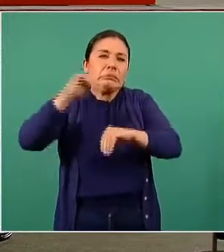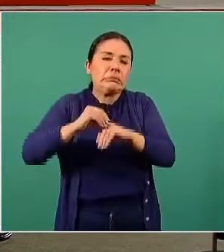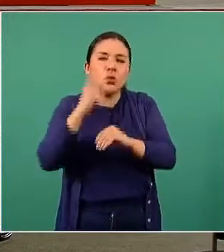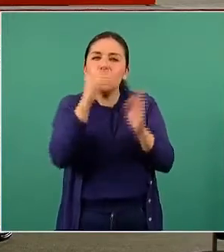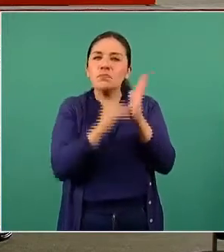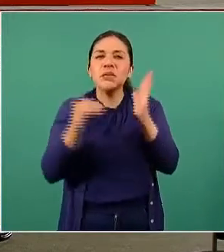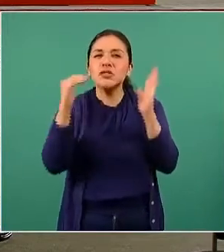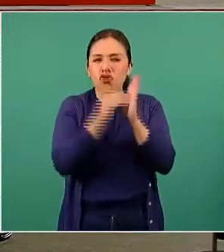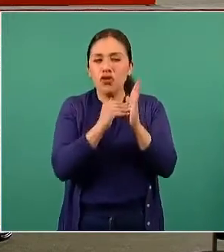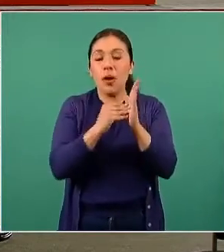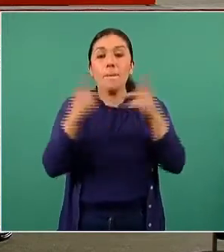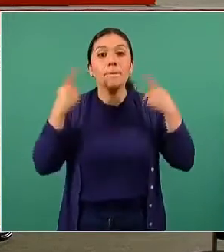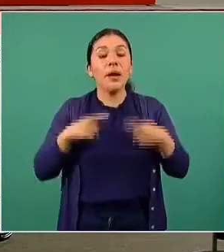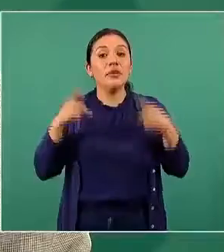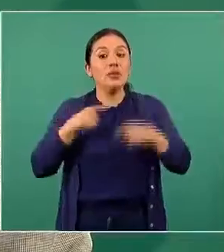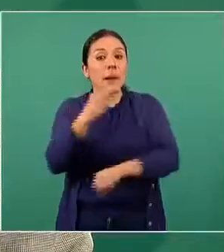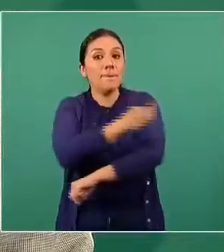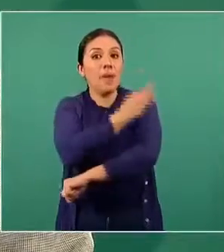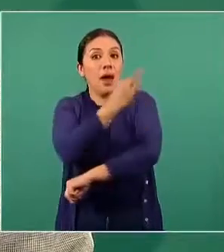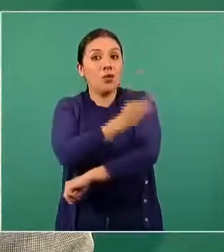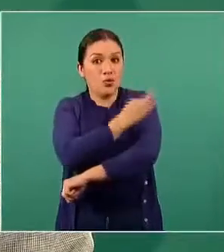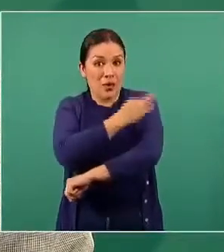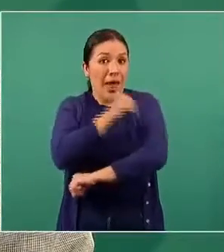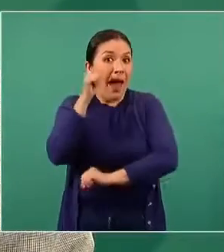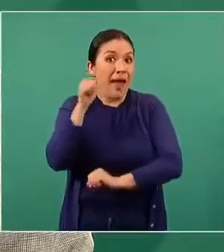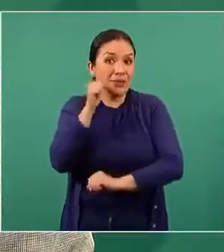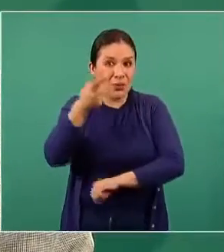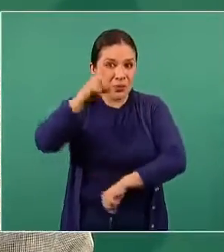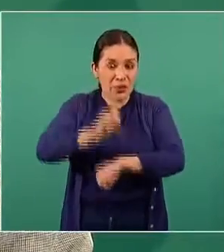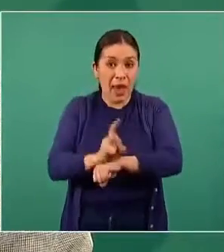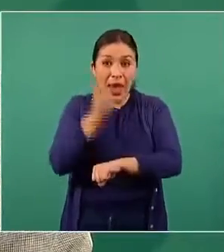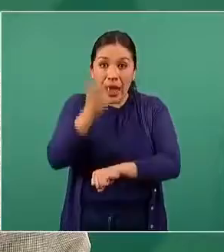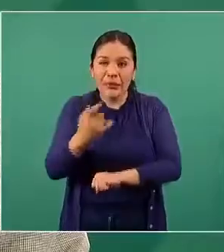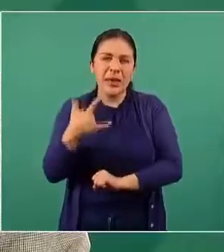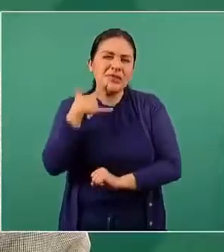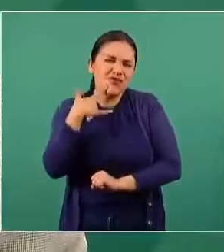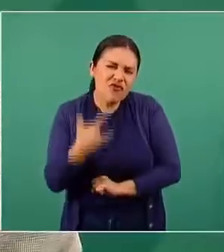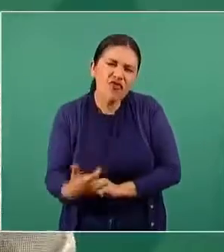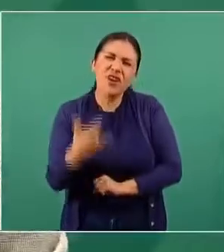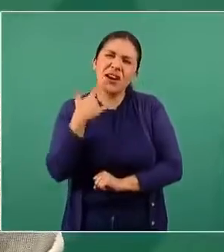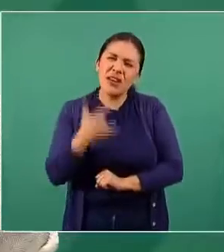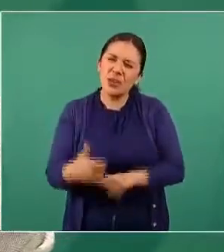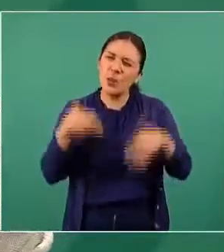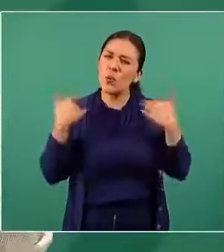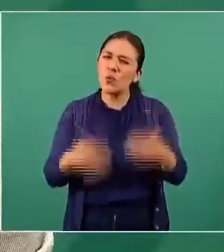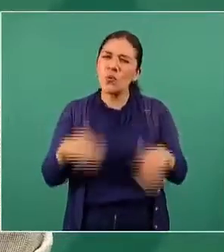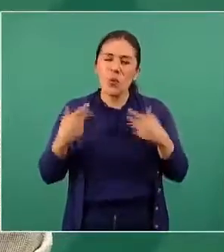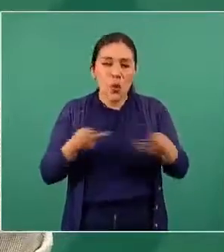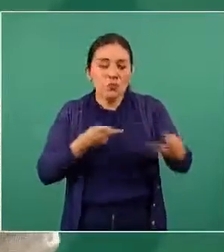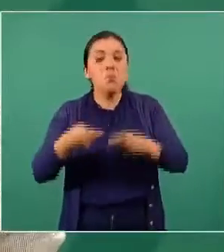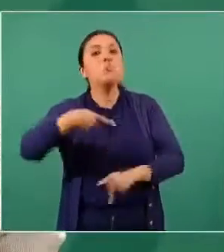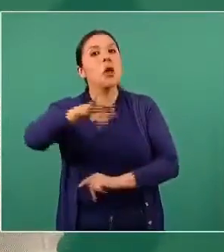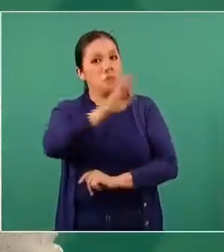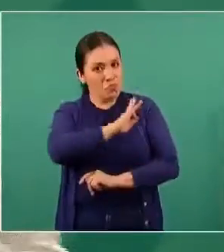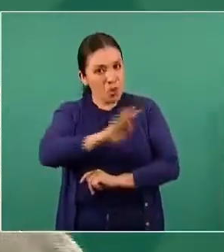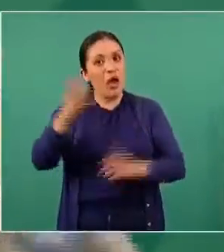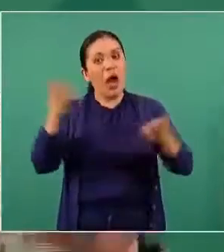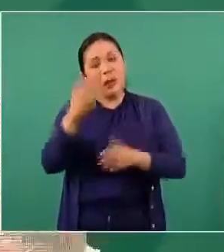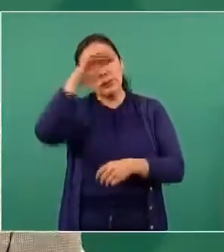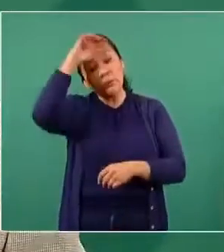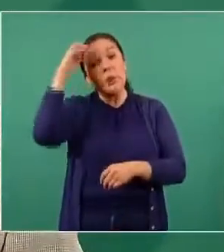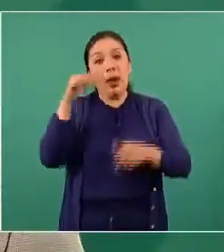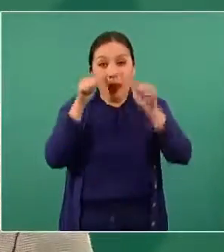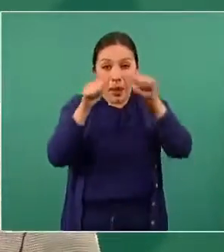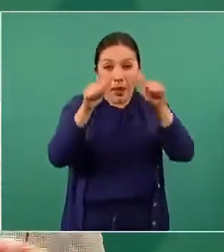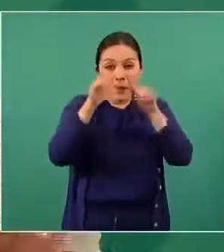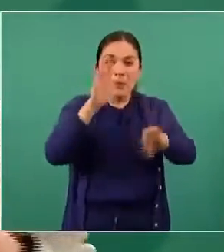millón de dosis diarias, porque lo que implica es un enorme esfuerzo, pero la posibilidad de cubrir más